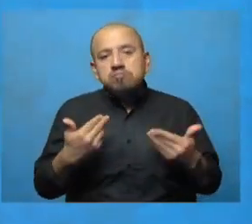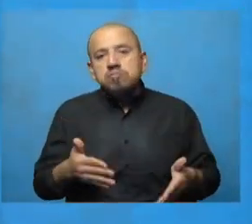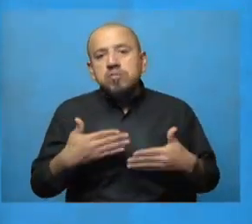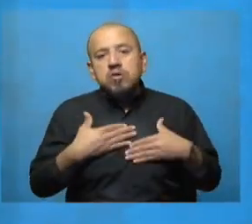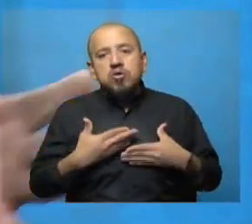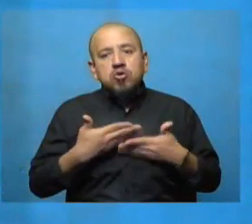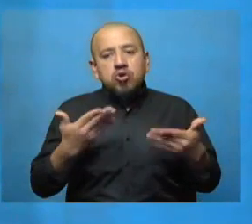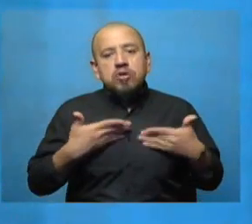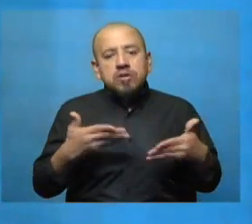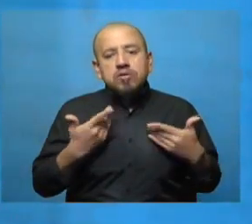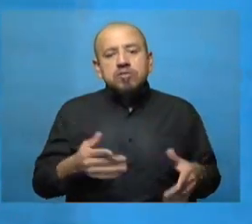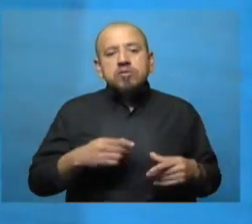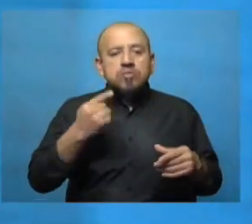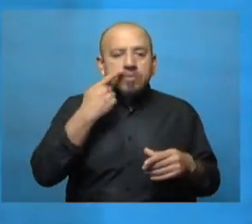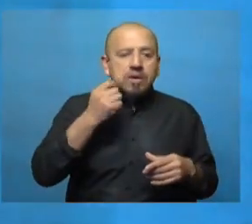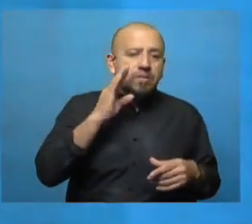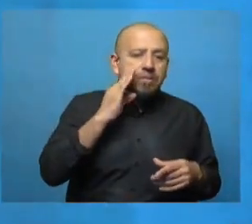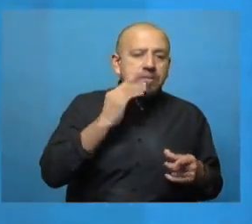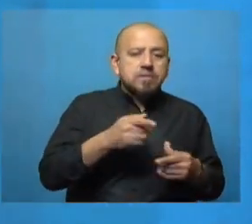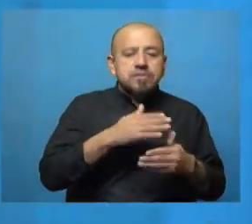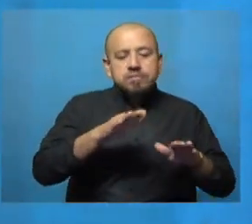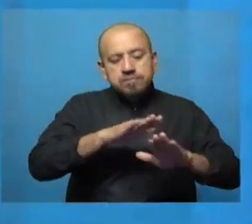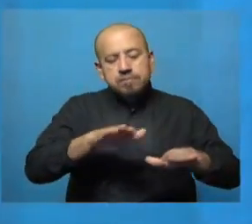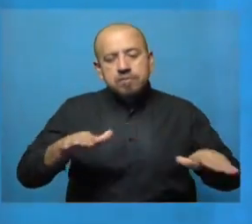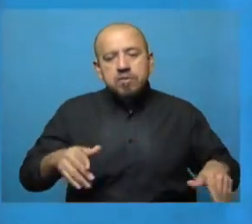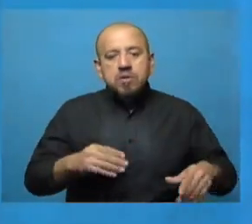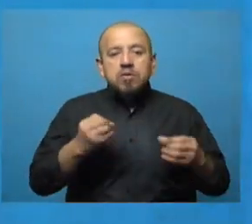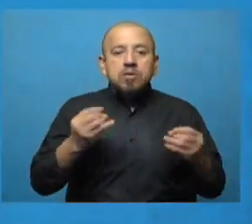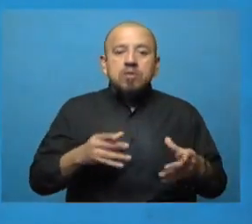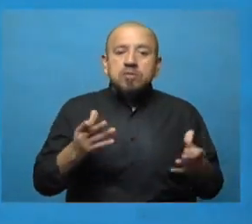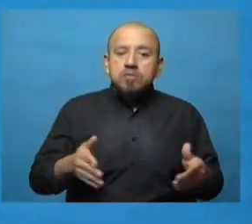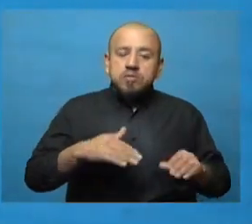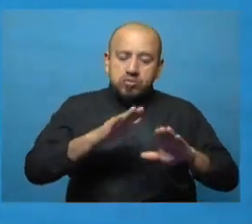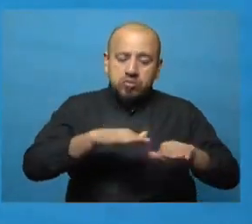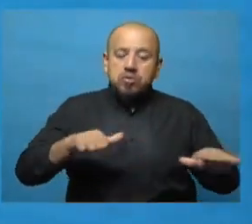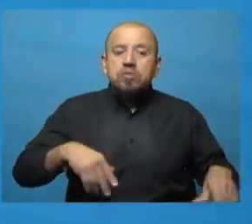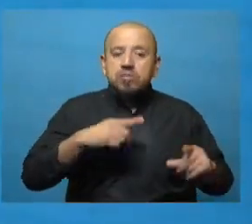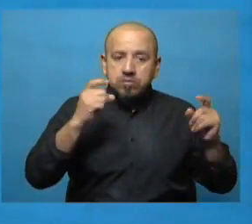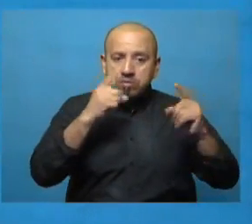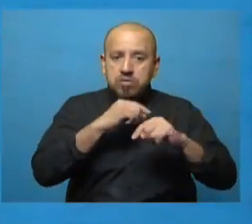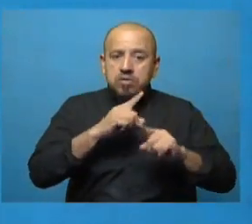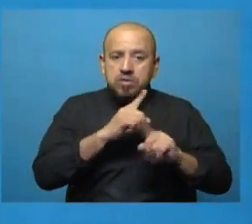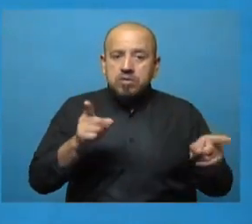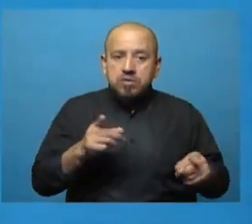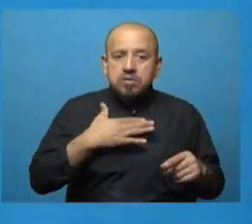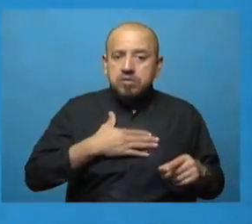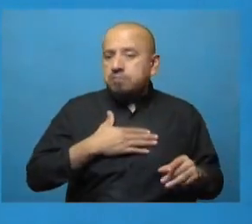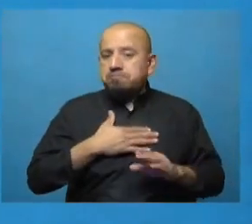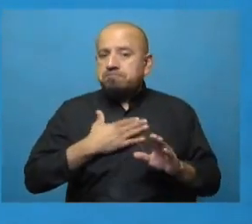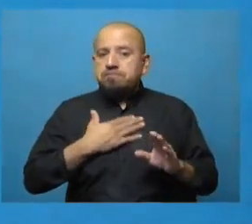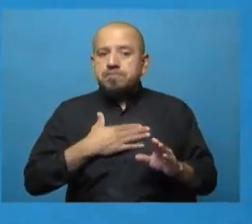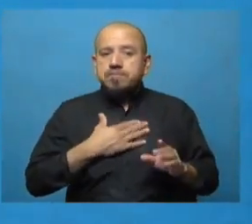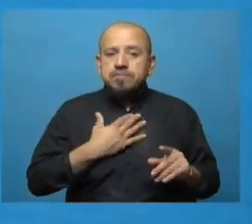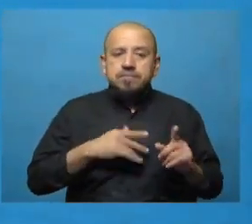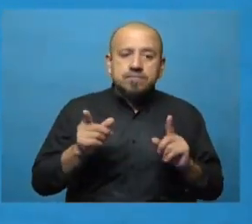con un mensaje para los padres con algo para los niños que tú estuviera bueno porque los niños son bravos eh No les gusta te dan vuelta la cara y